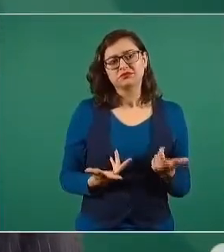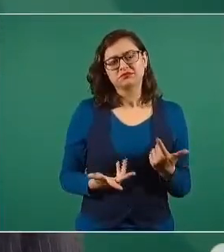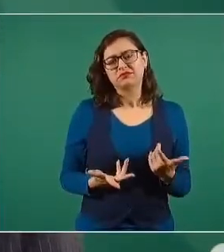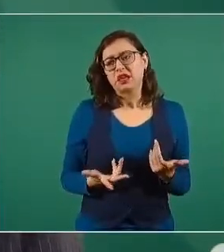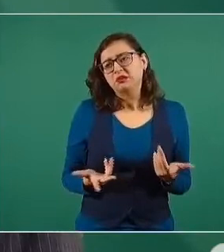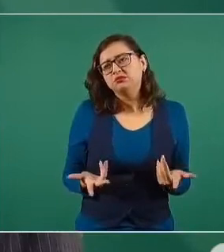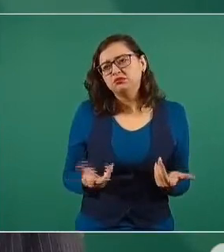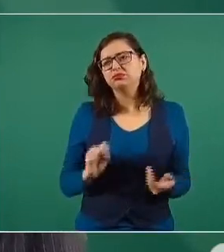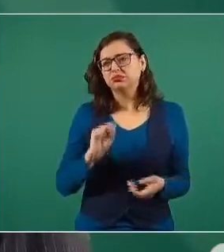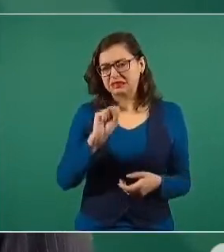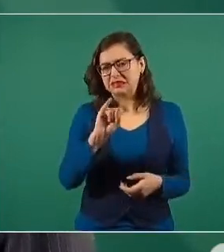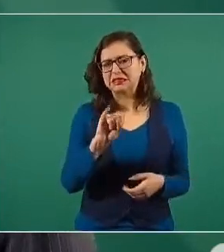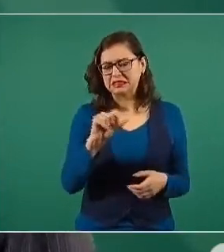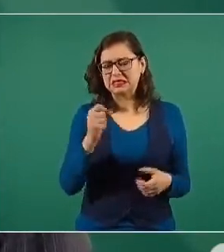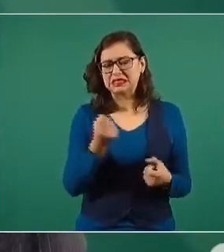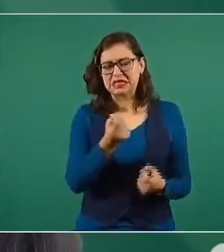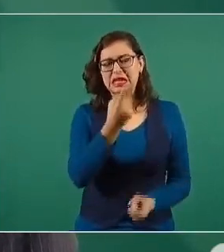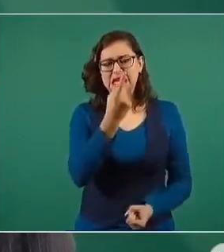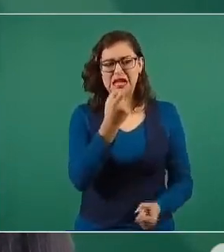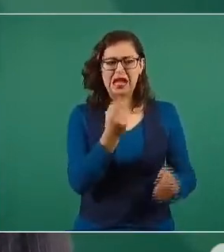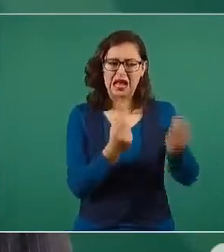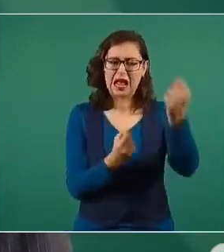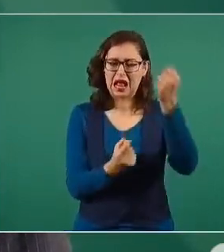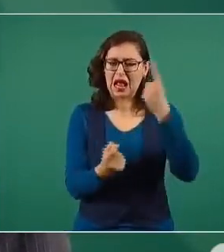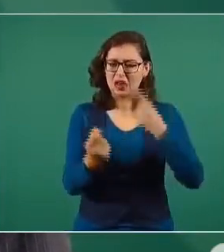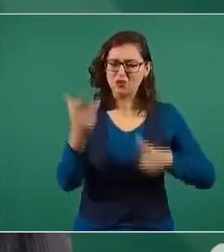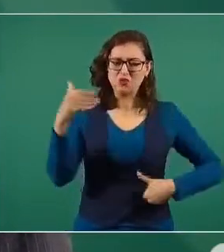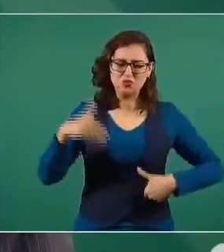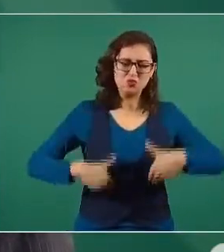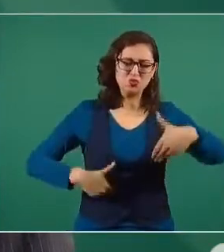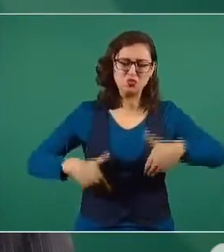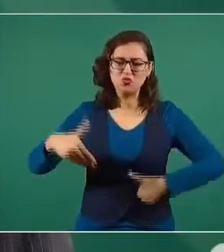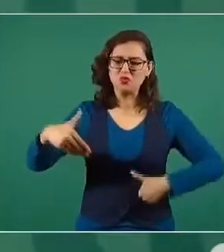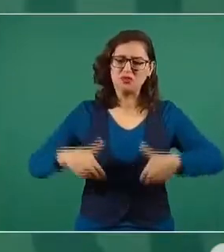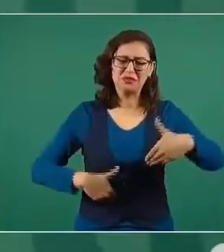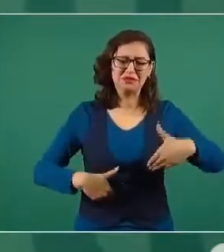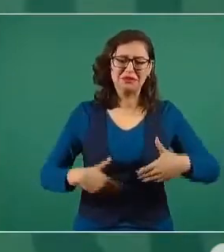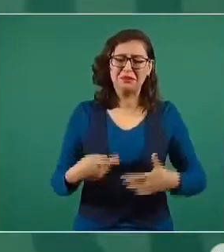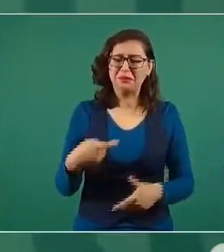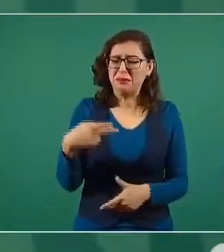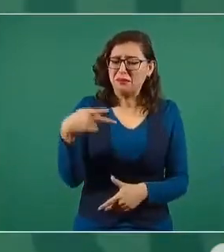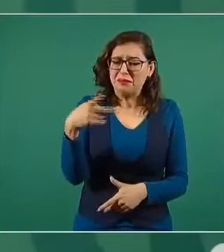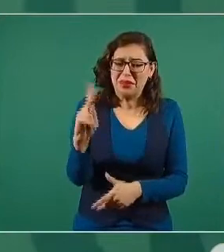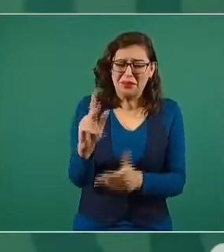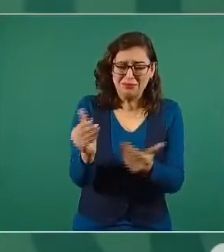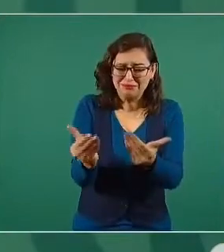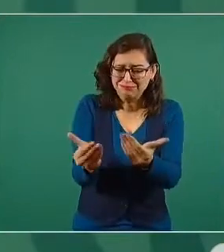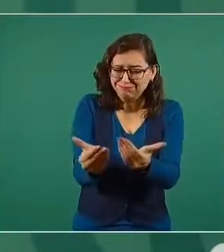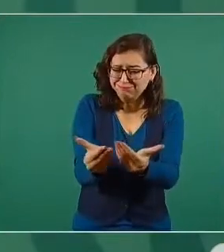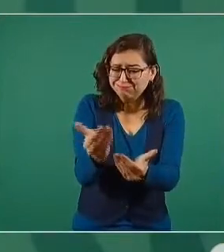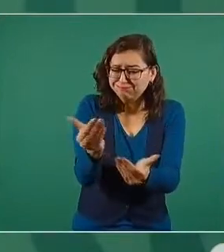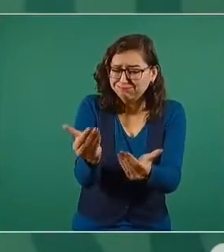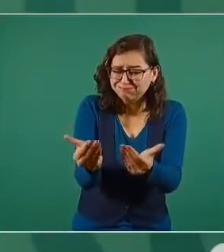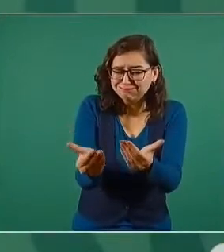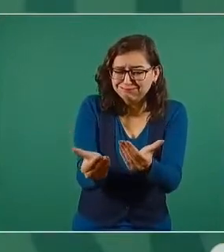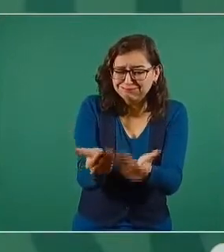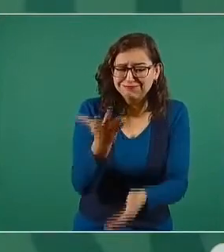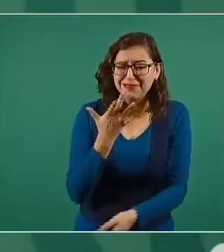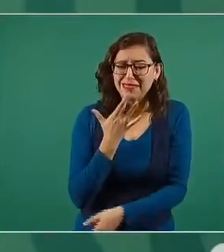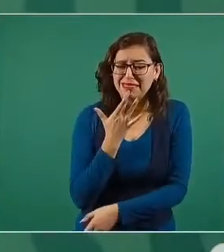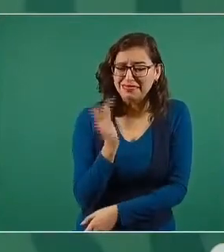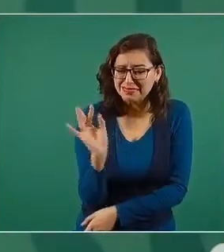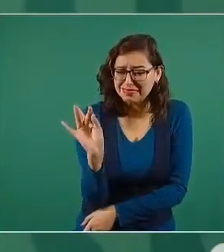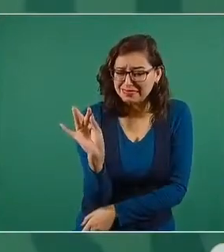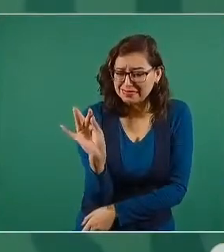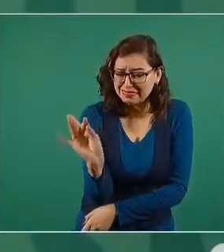protestan, pero es una minoría, no es significativo. La mayor parte